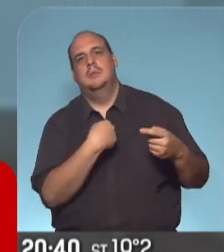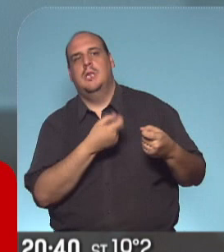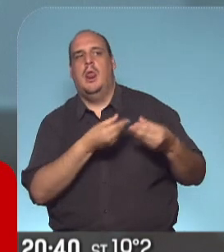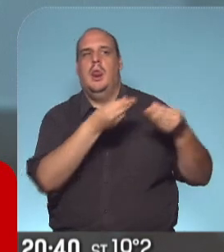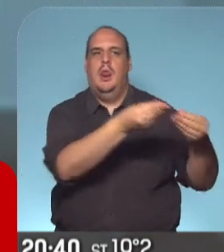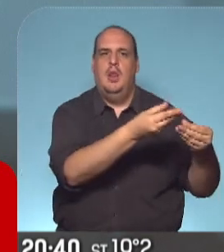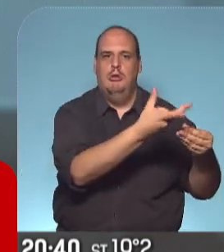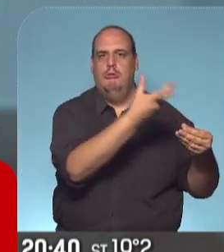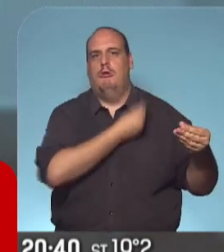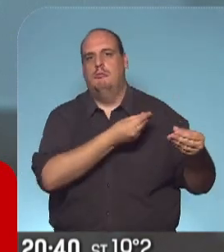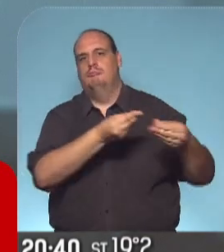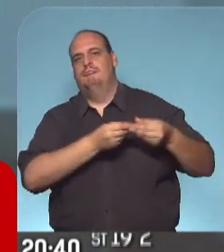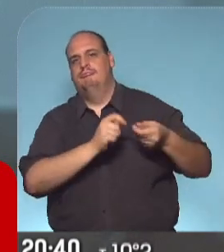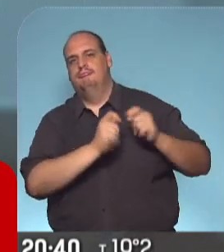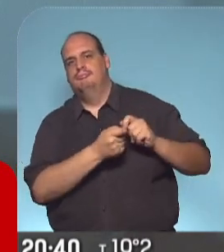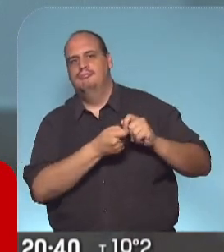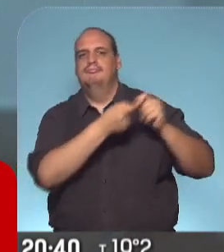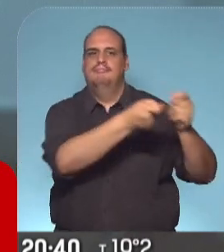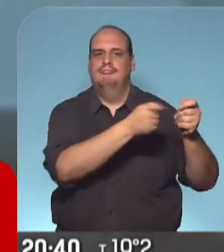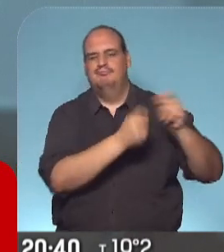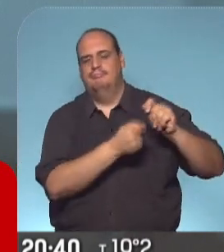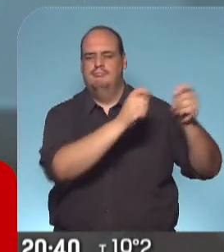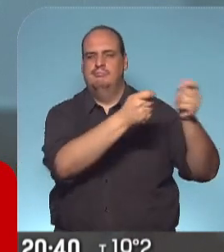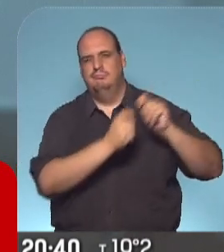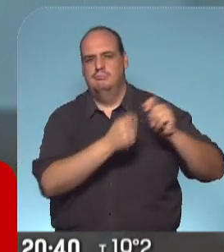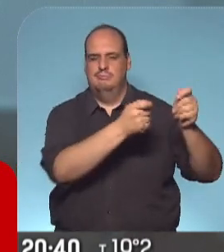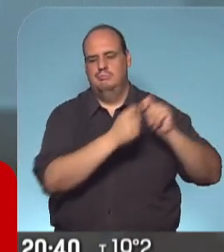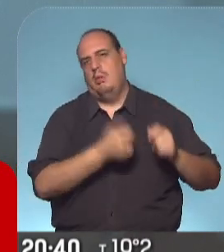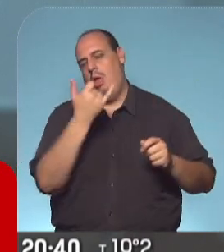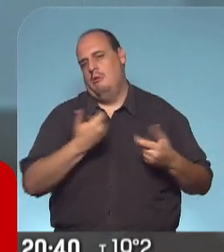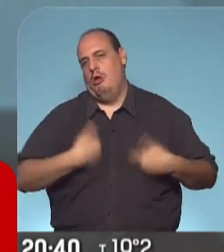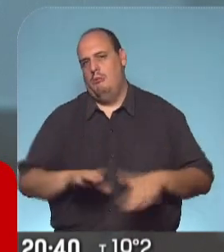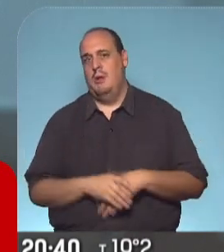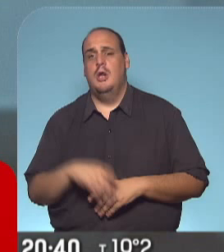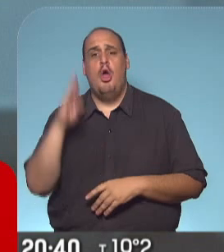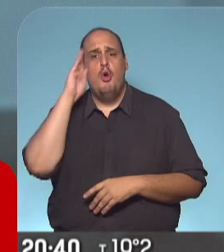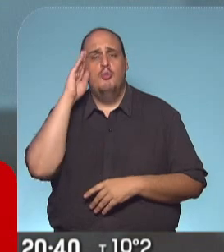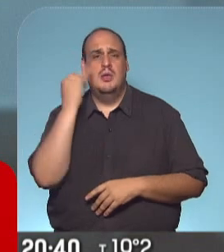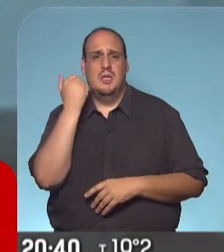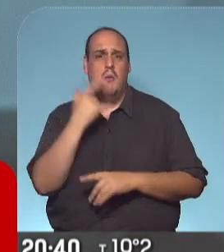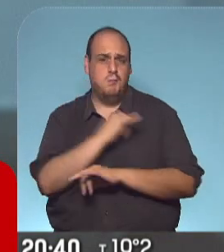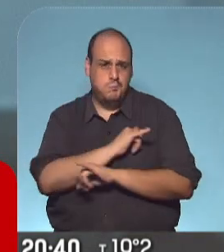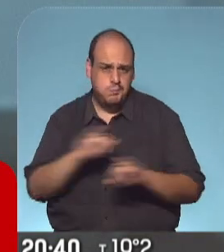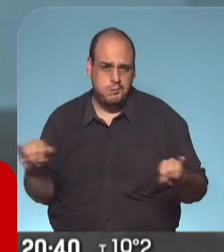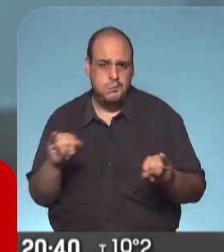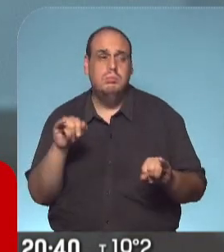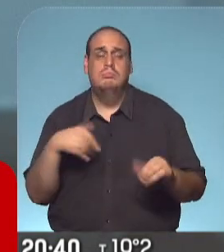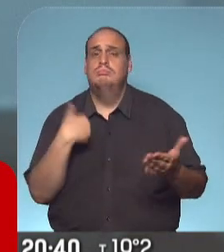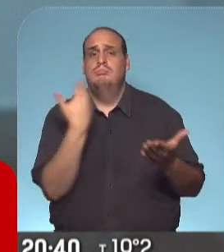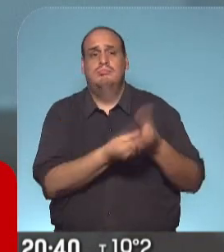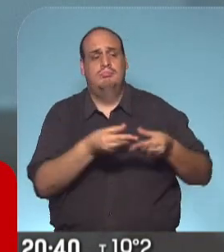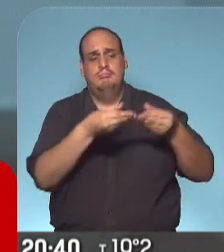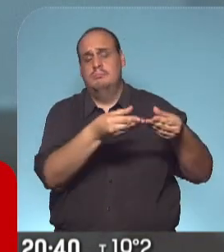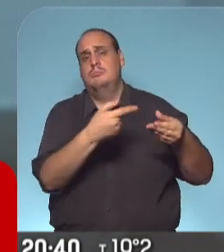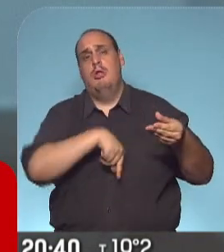entre la propuesta original y la contraoferta. Pero ya dijo Martín Guzmán, ellos son en líneas generales inflexibles con la oferta de reestructuración de la